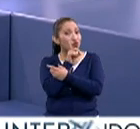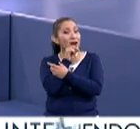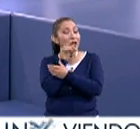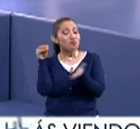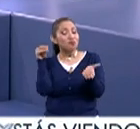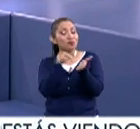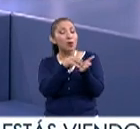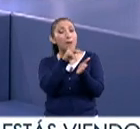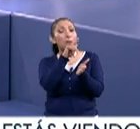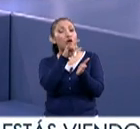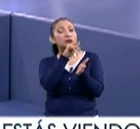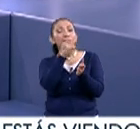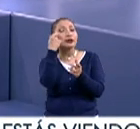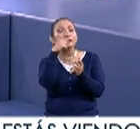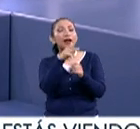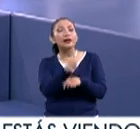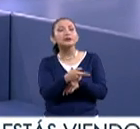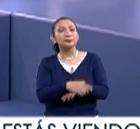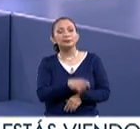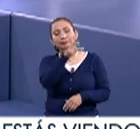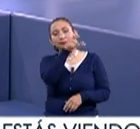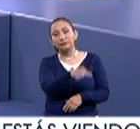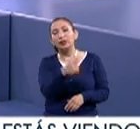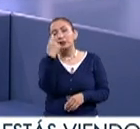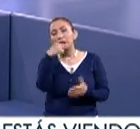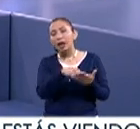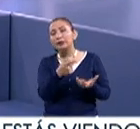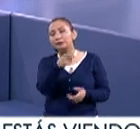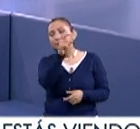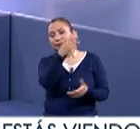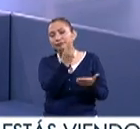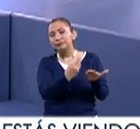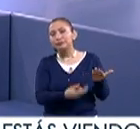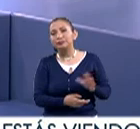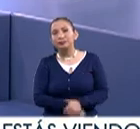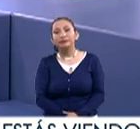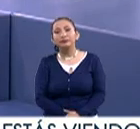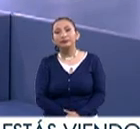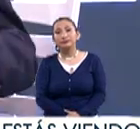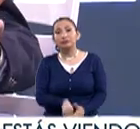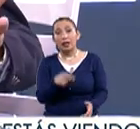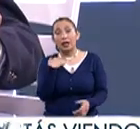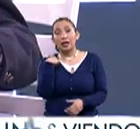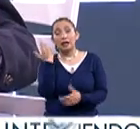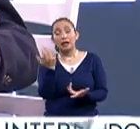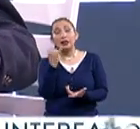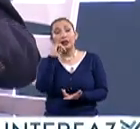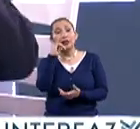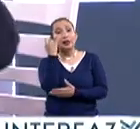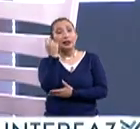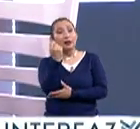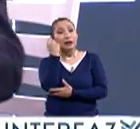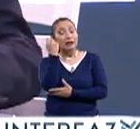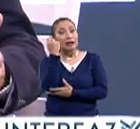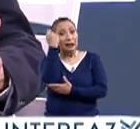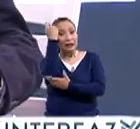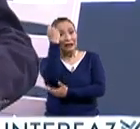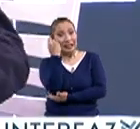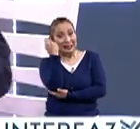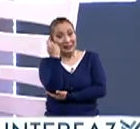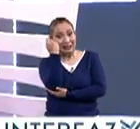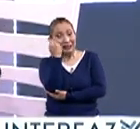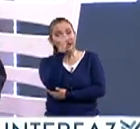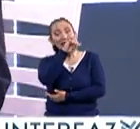publica Posada, ¿de quién crees que son? ¿O ustedes de quién creen que es? Pues es del Quijote de la Mancha, montado en su